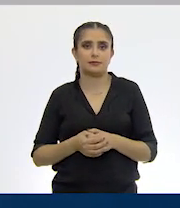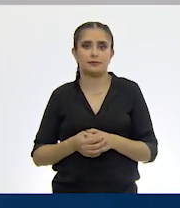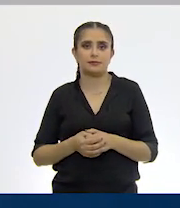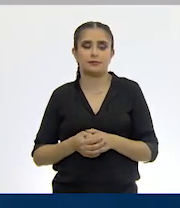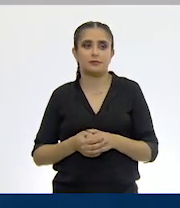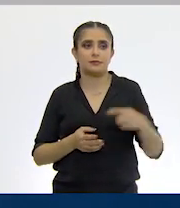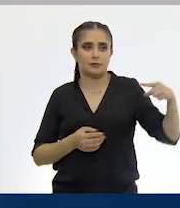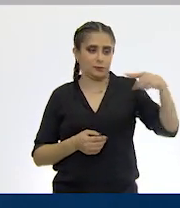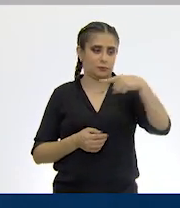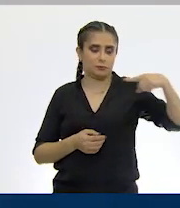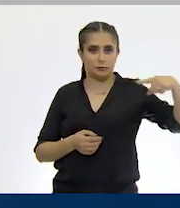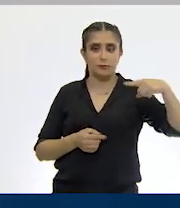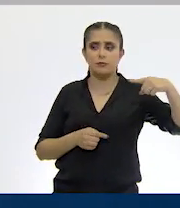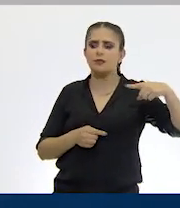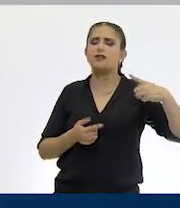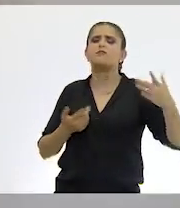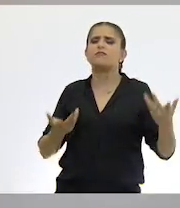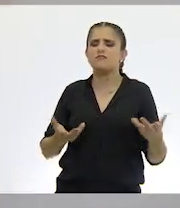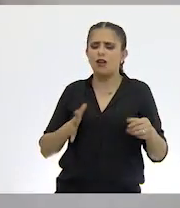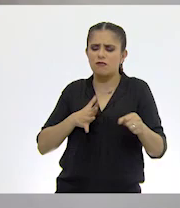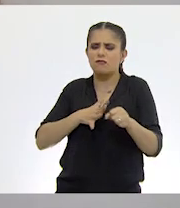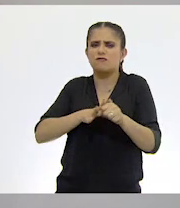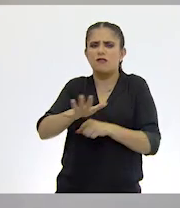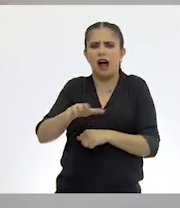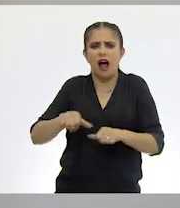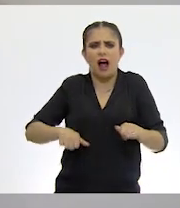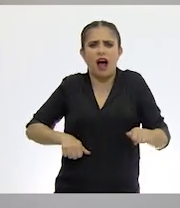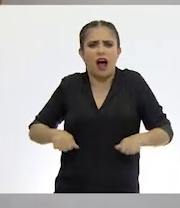¿qué actividades